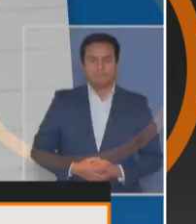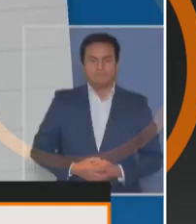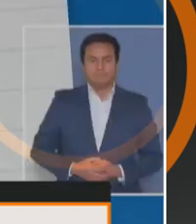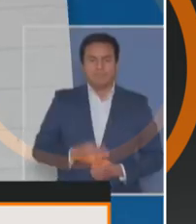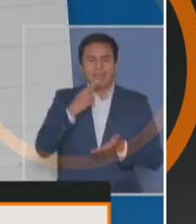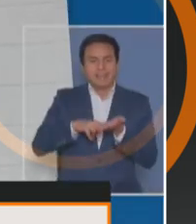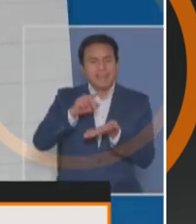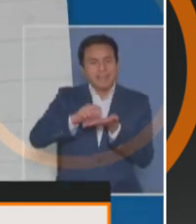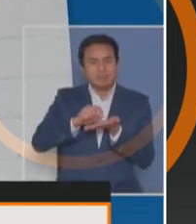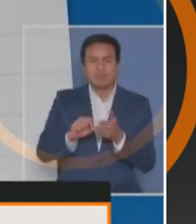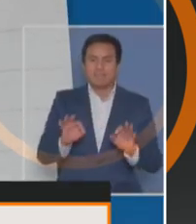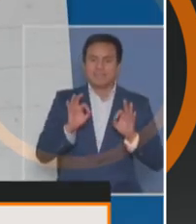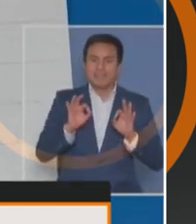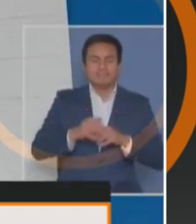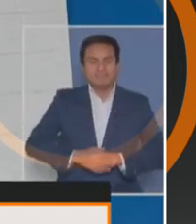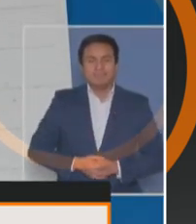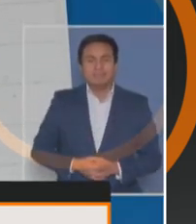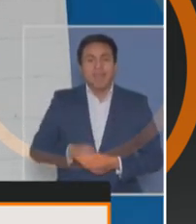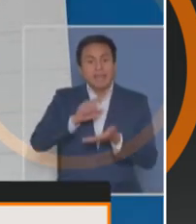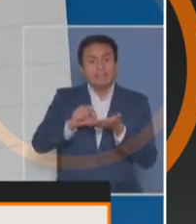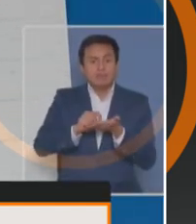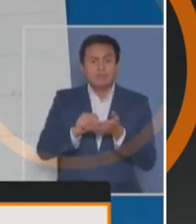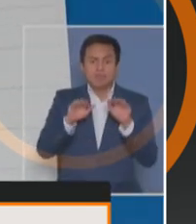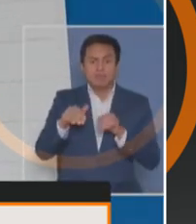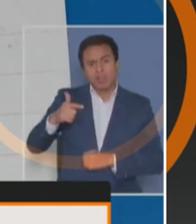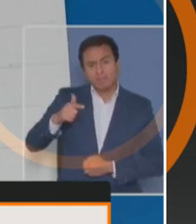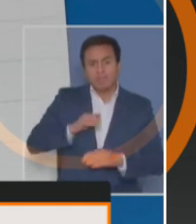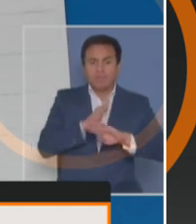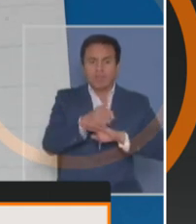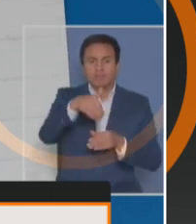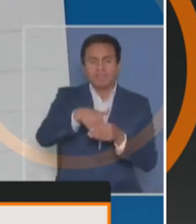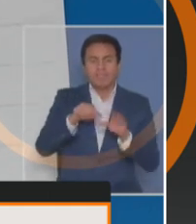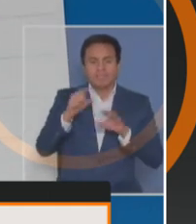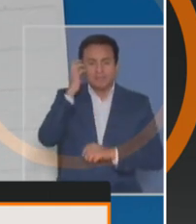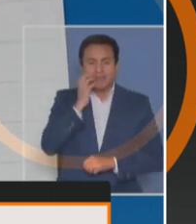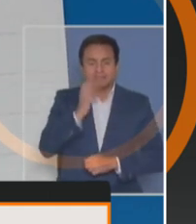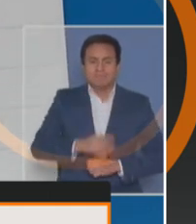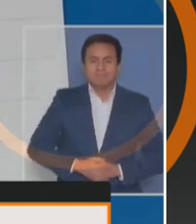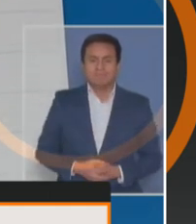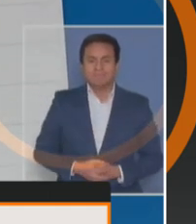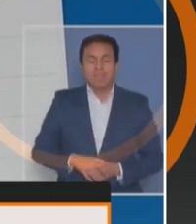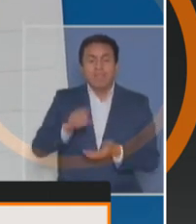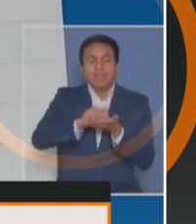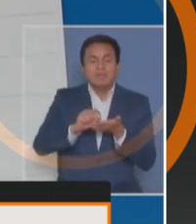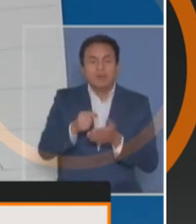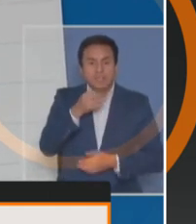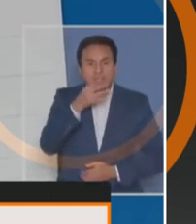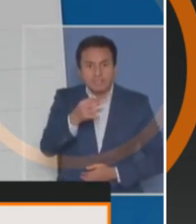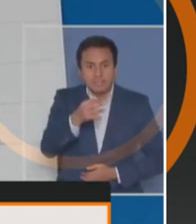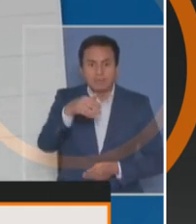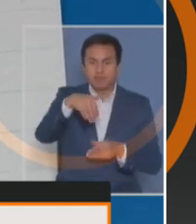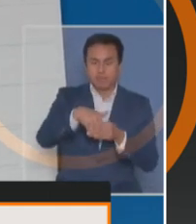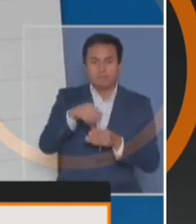en Uruguay así le pasó en el Perú o sea los convencionales constituyentes tienen pleno mandato para que lo que apruebe por mayoría